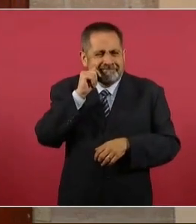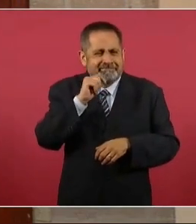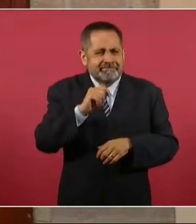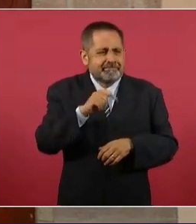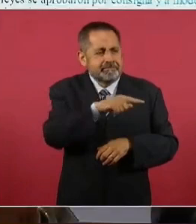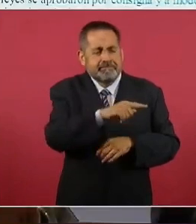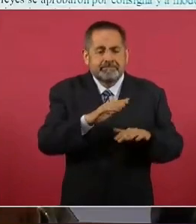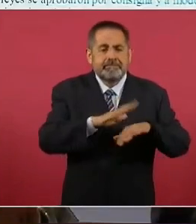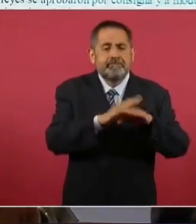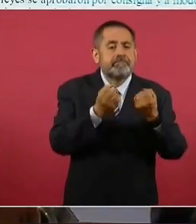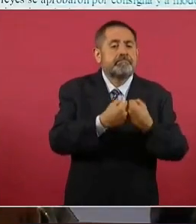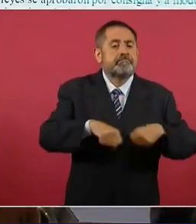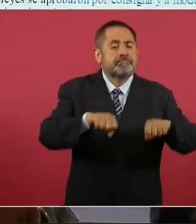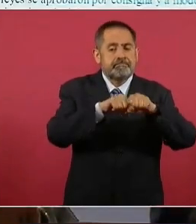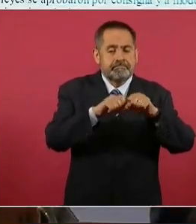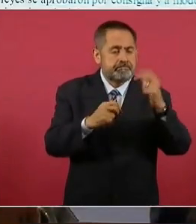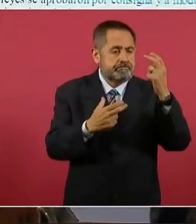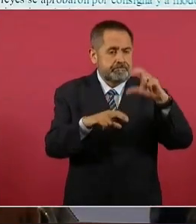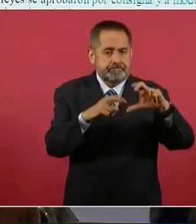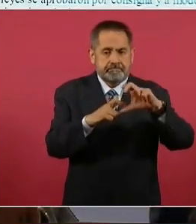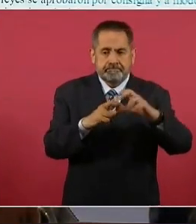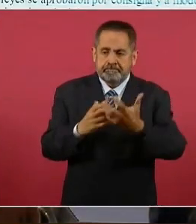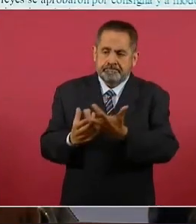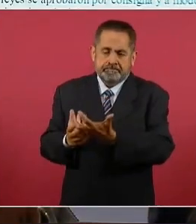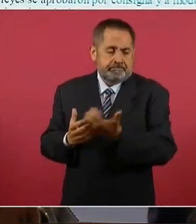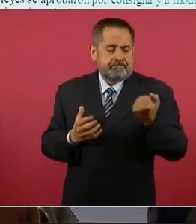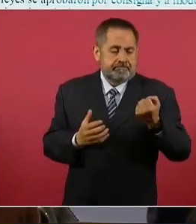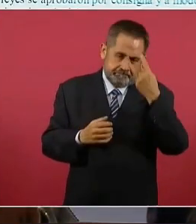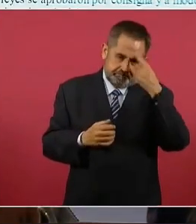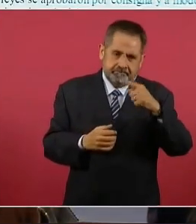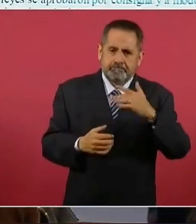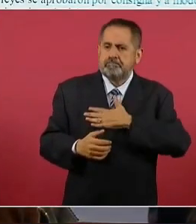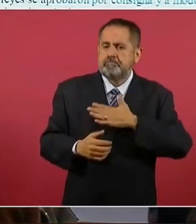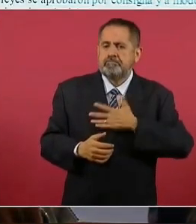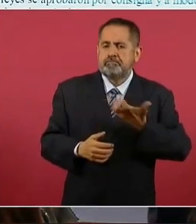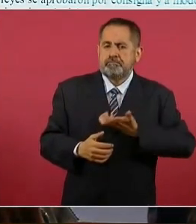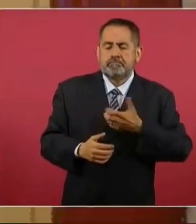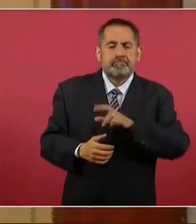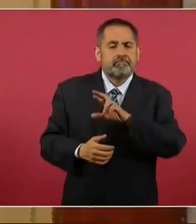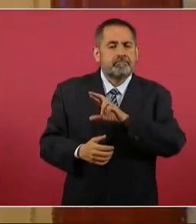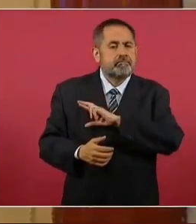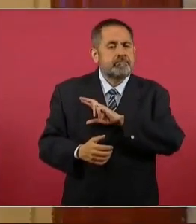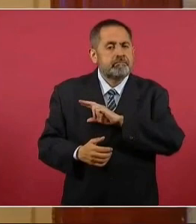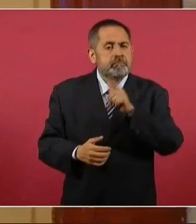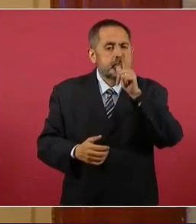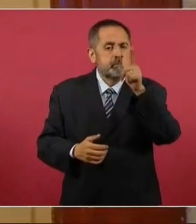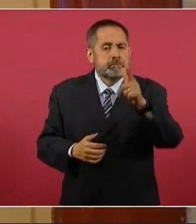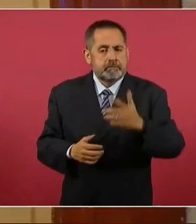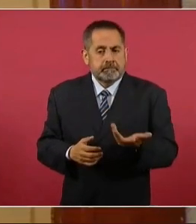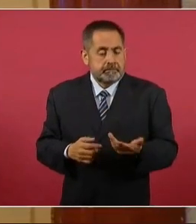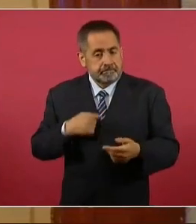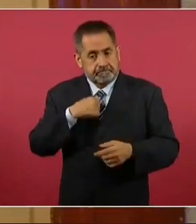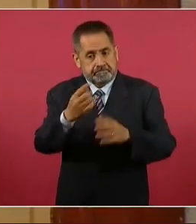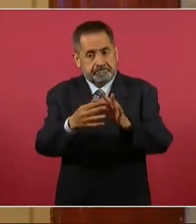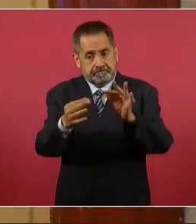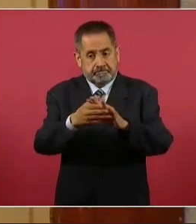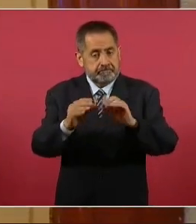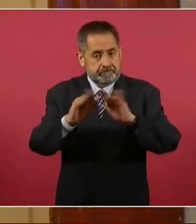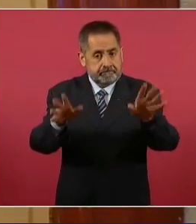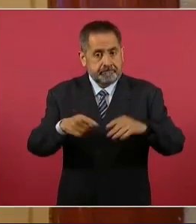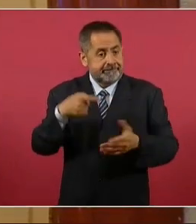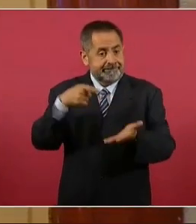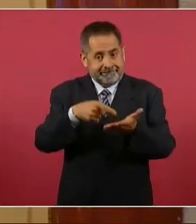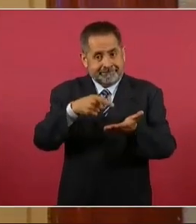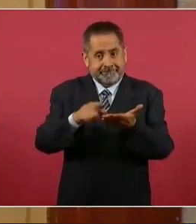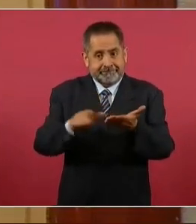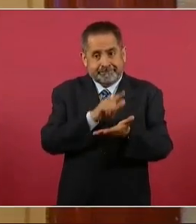la participación privada en la generación de electricidad. No dejo de señalar que cuando se aprobó esta